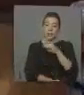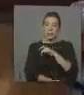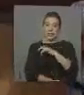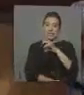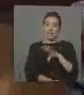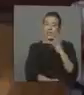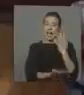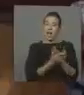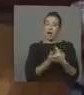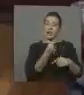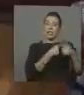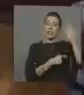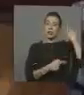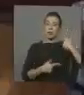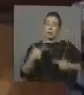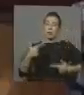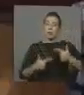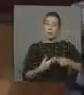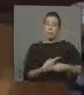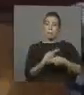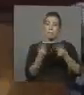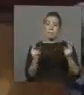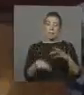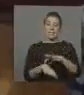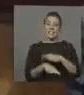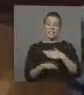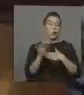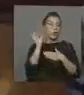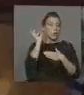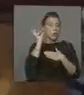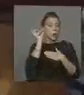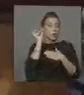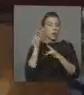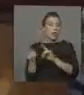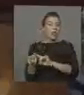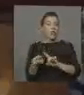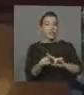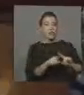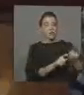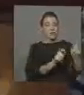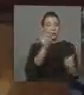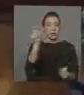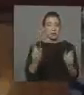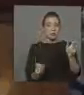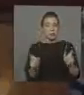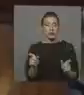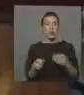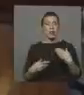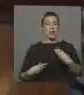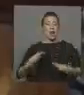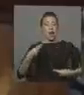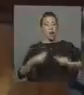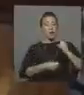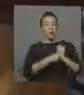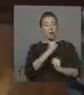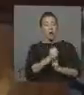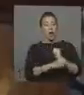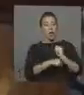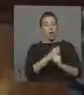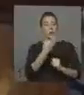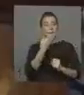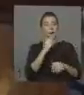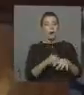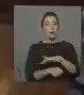Chile tiene una historia de políticas públicas en salud de las mujeres y que diversos actores han contribuido por décadas a mejorar